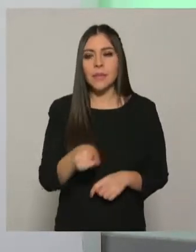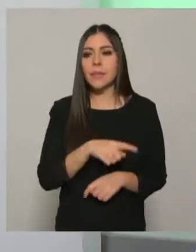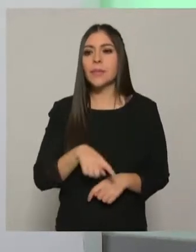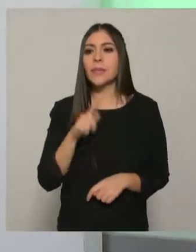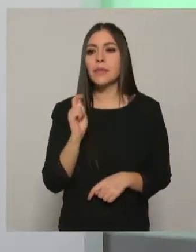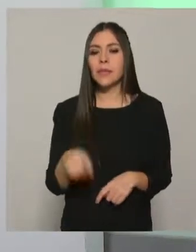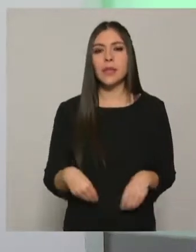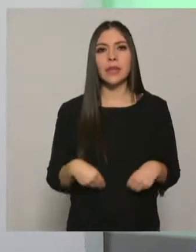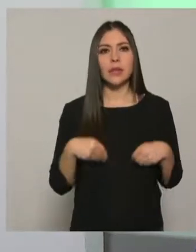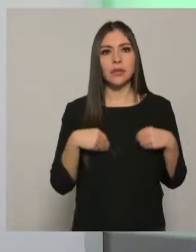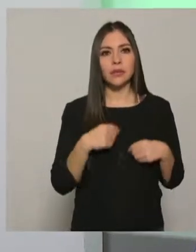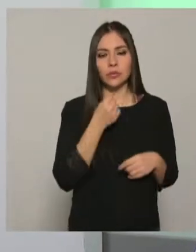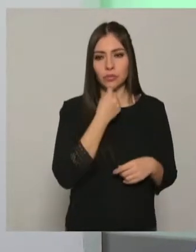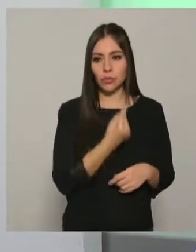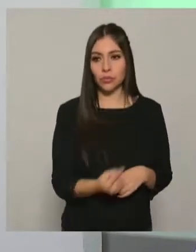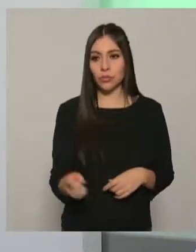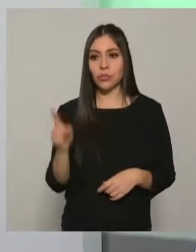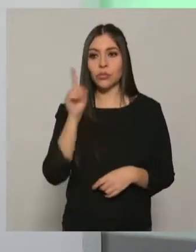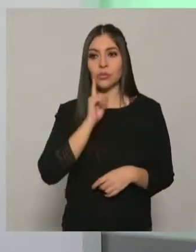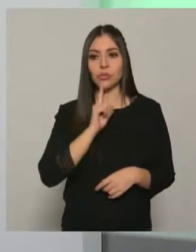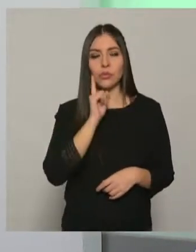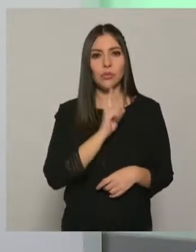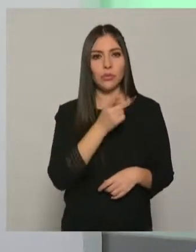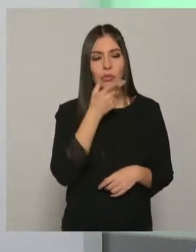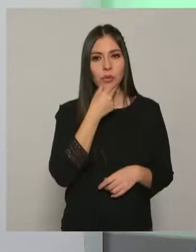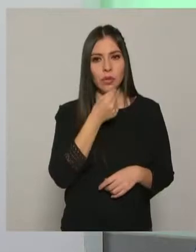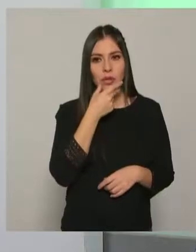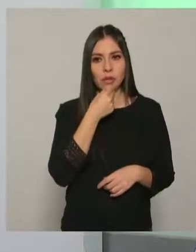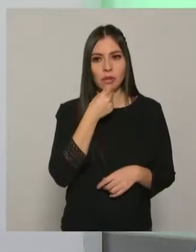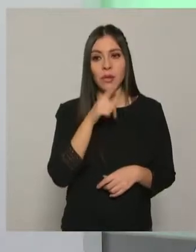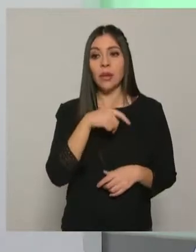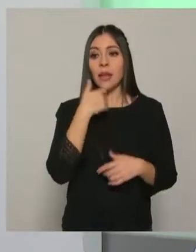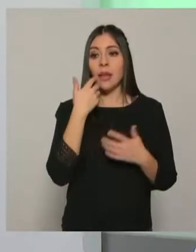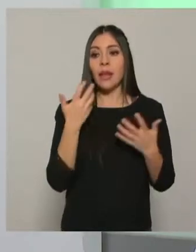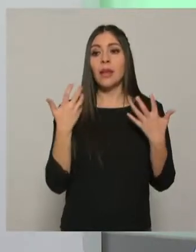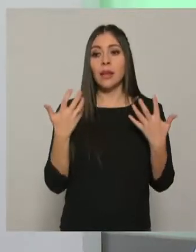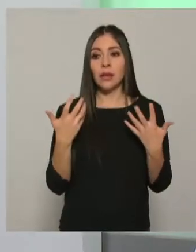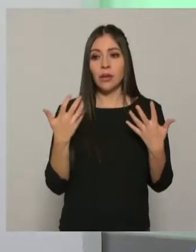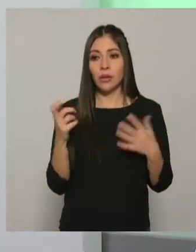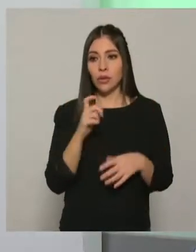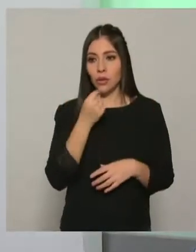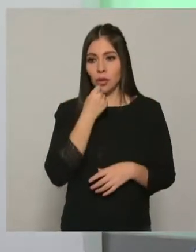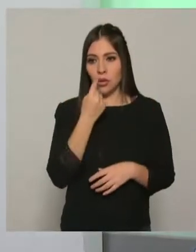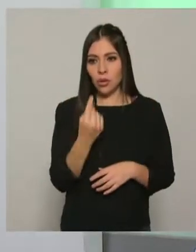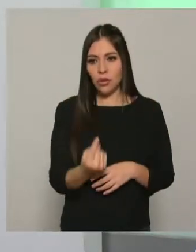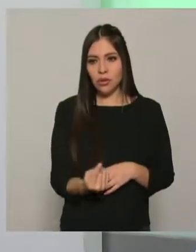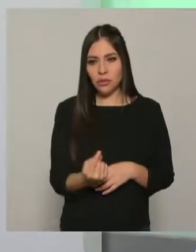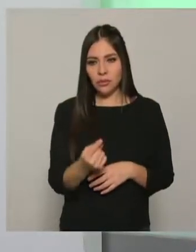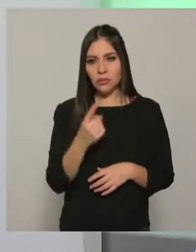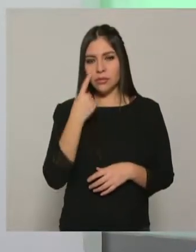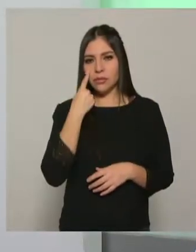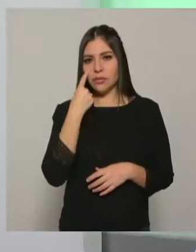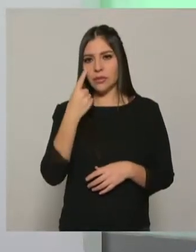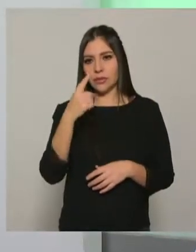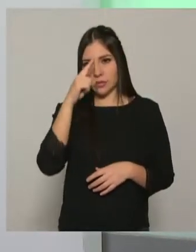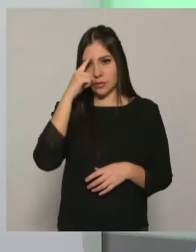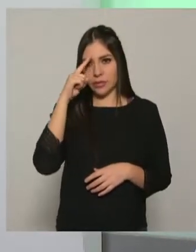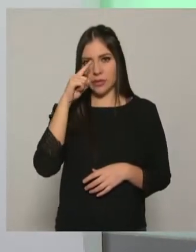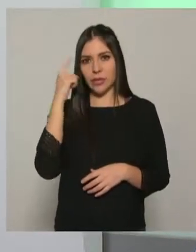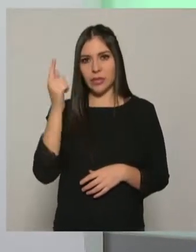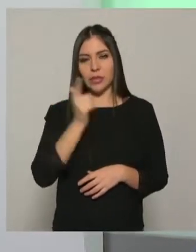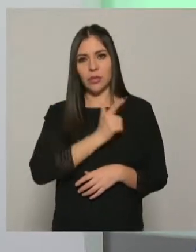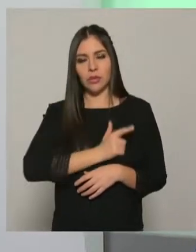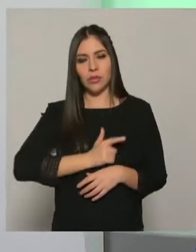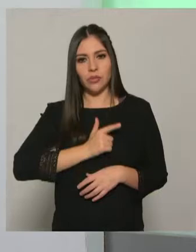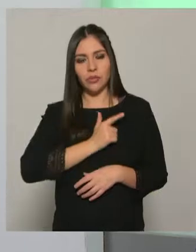viven niñas y niños que finalmente quieren y desde pequeños se demuestra ya su inclinación